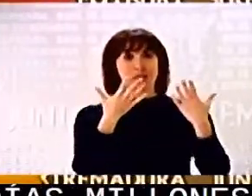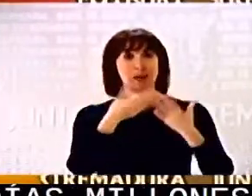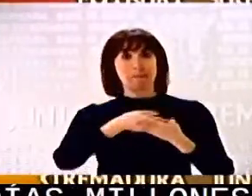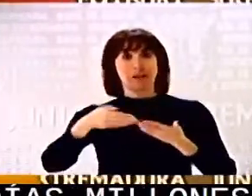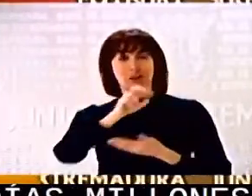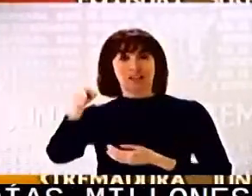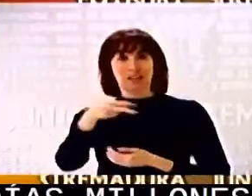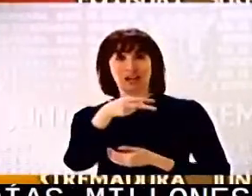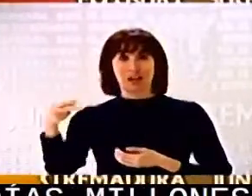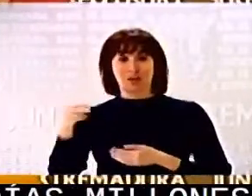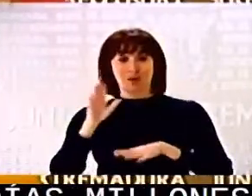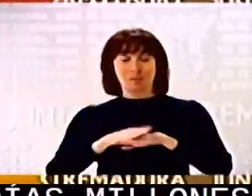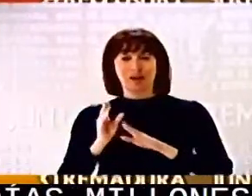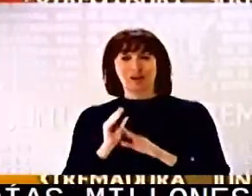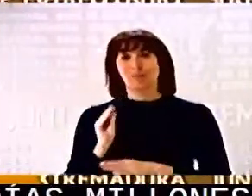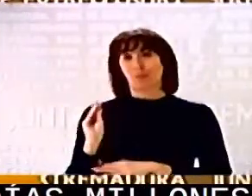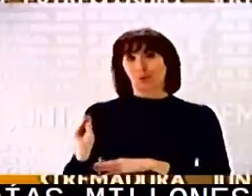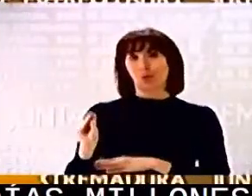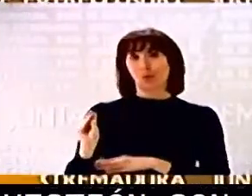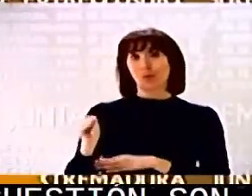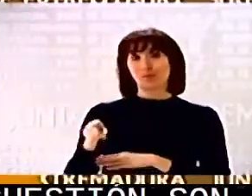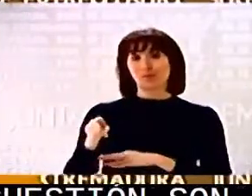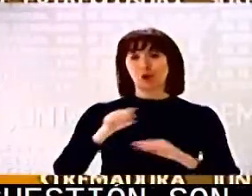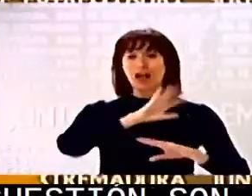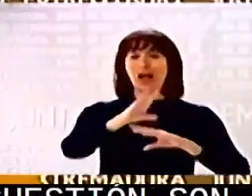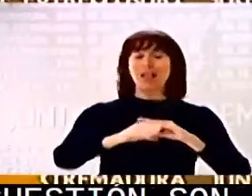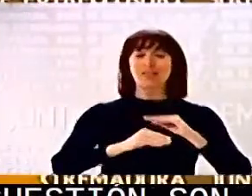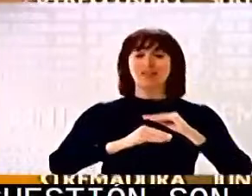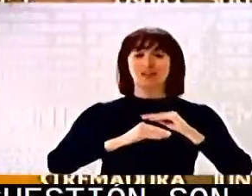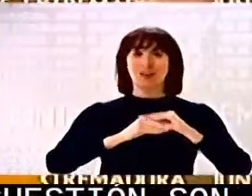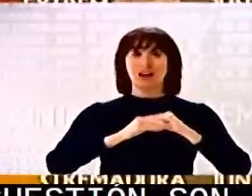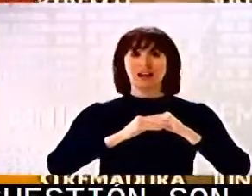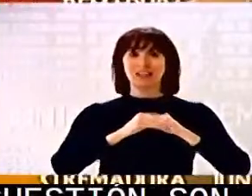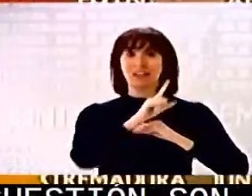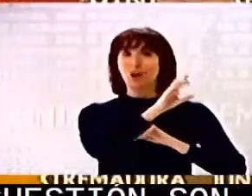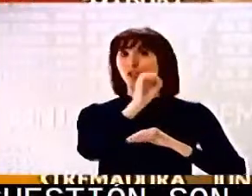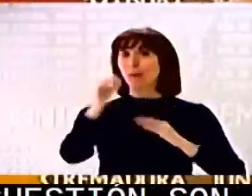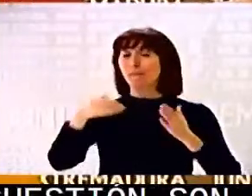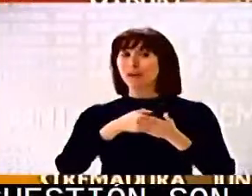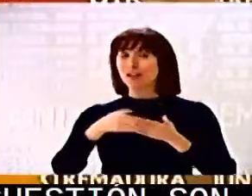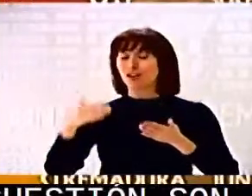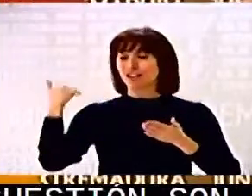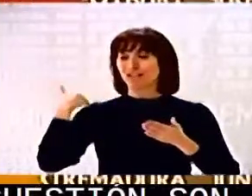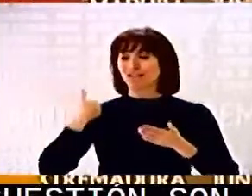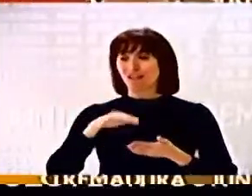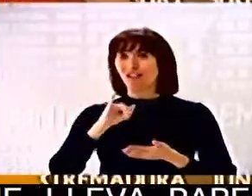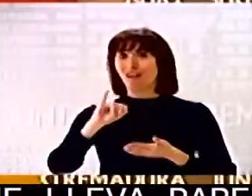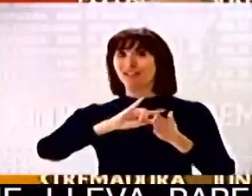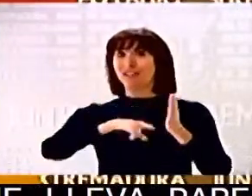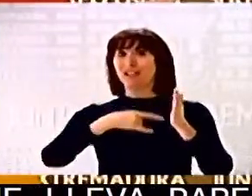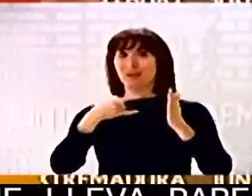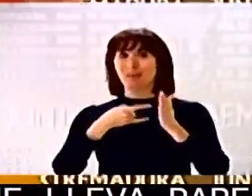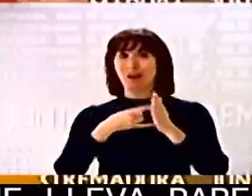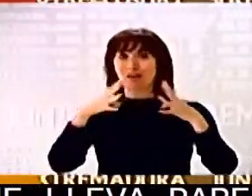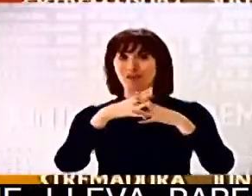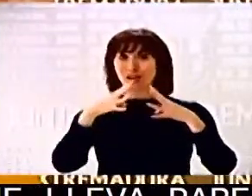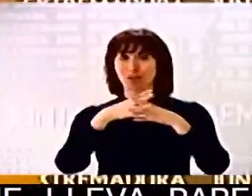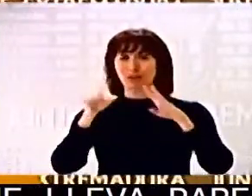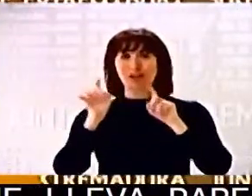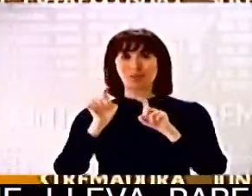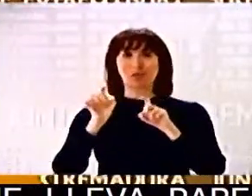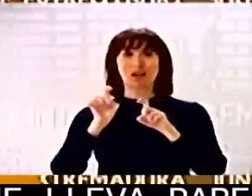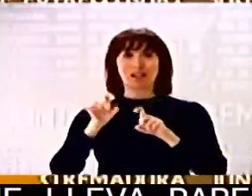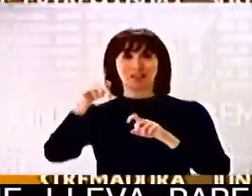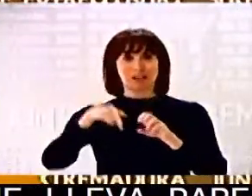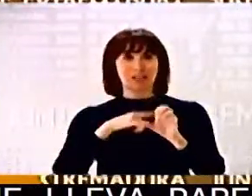destinar a esta cuestión son adicionales de los más de 100 millones que lleva parejo el Plan de Infraestructura Educativa